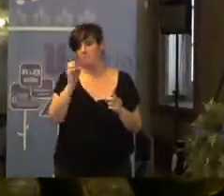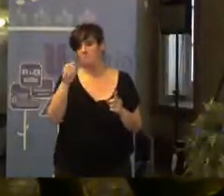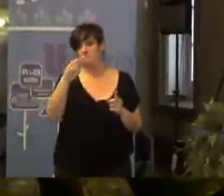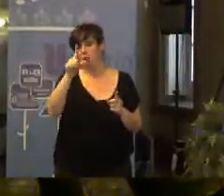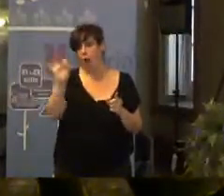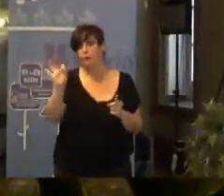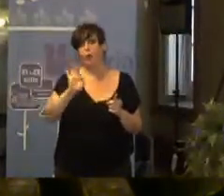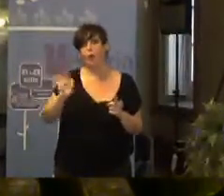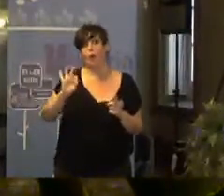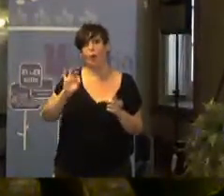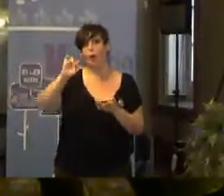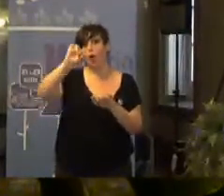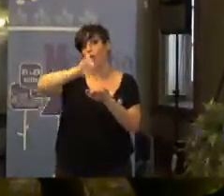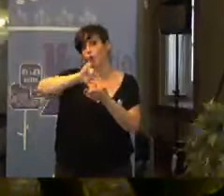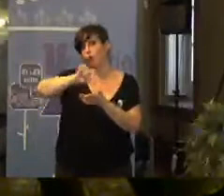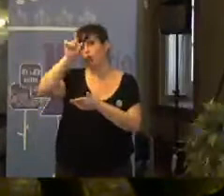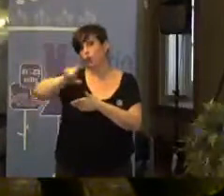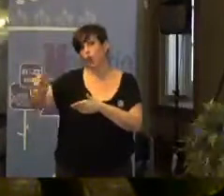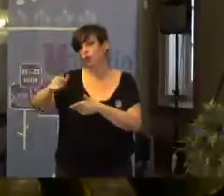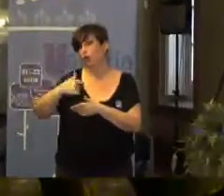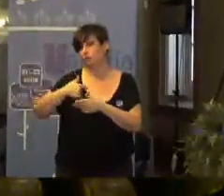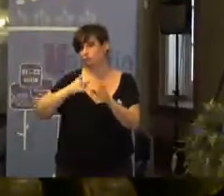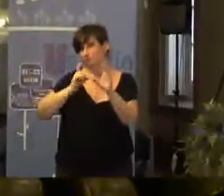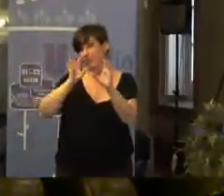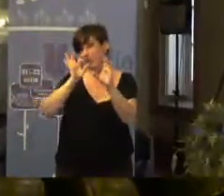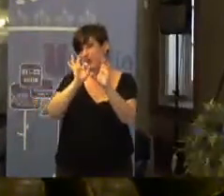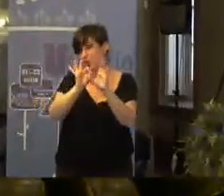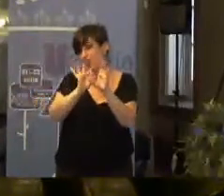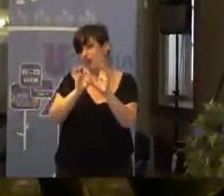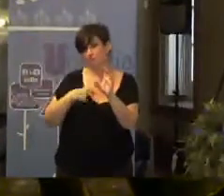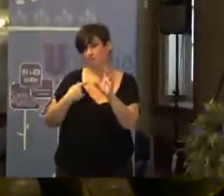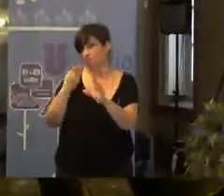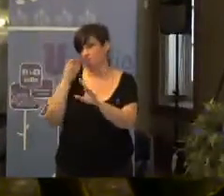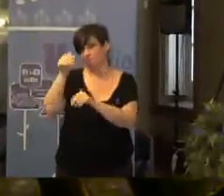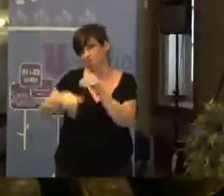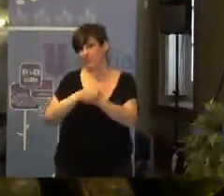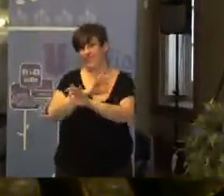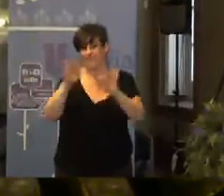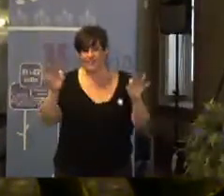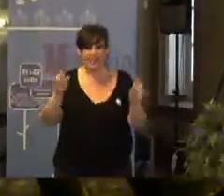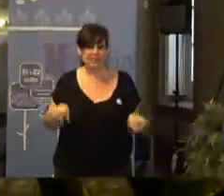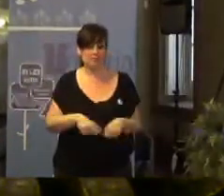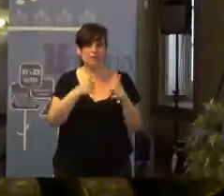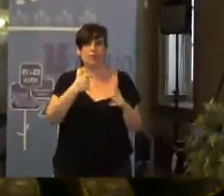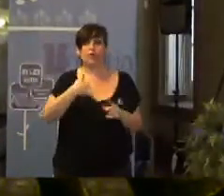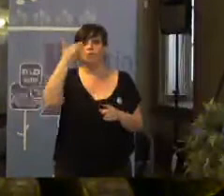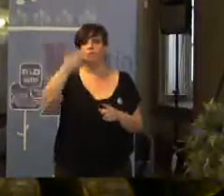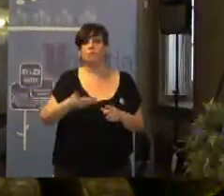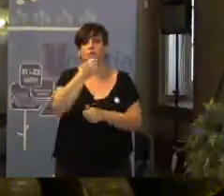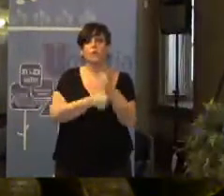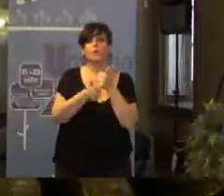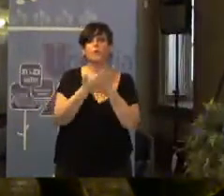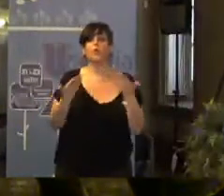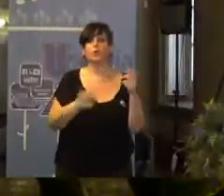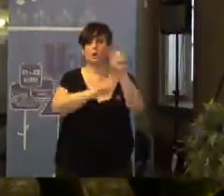Naranjito, entón dame exactamente igual, ou sea, que sexan, en fin, unha cousa ou outra. A mí o que me preocupa é a xente, como comprenderedes, que